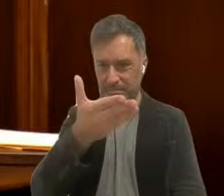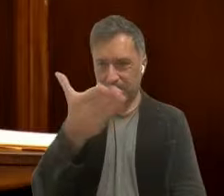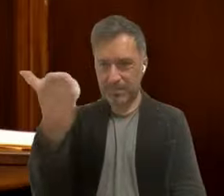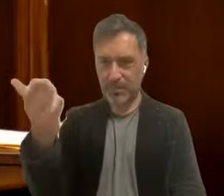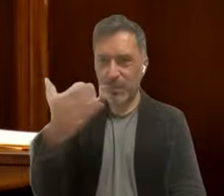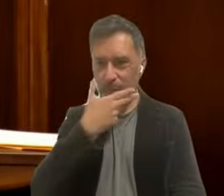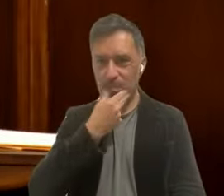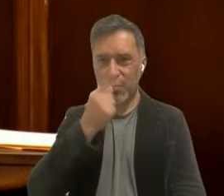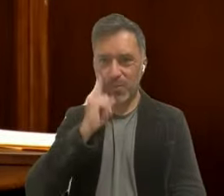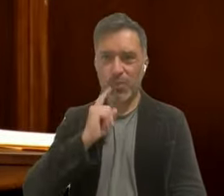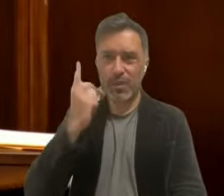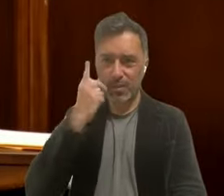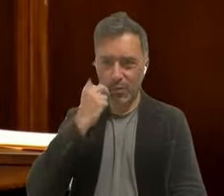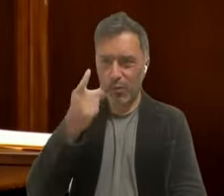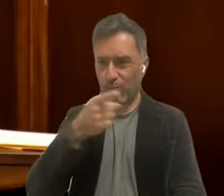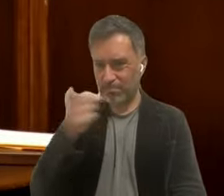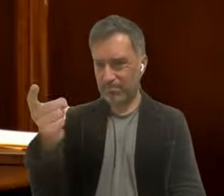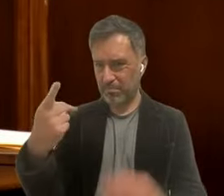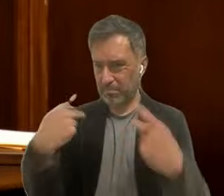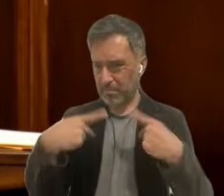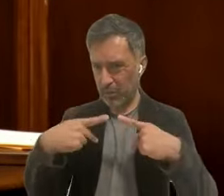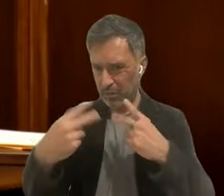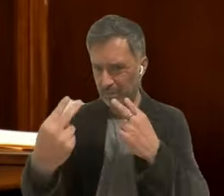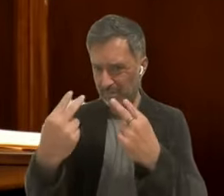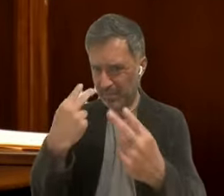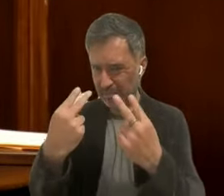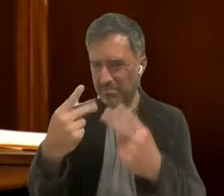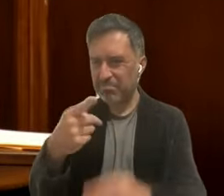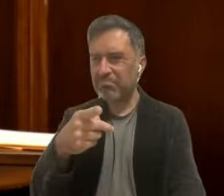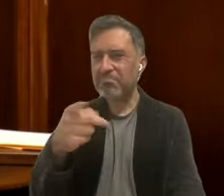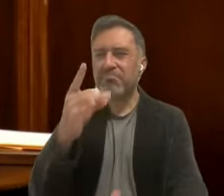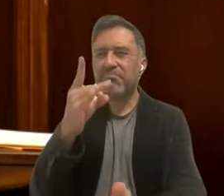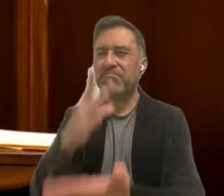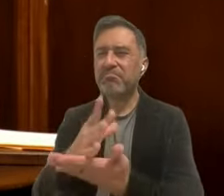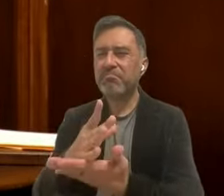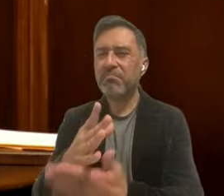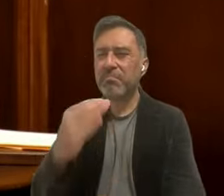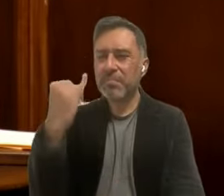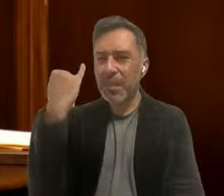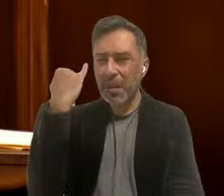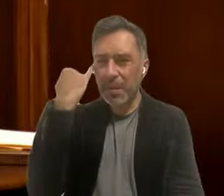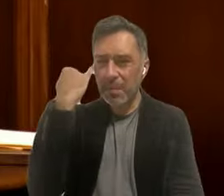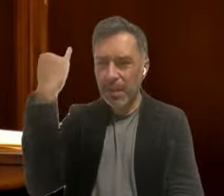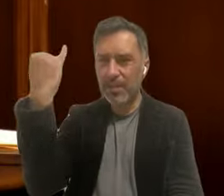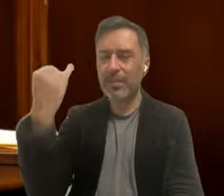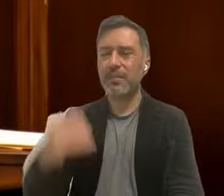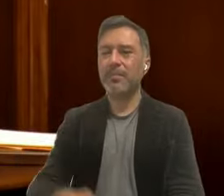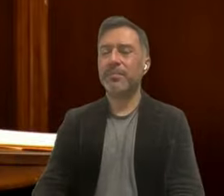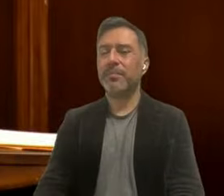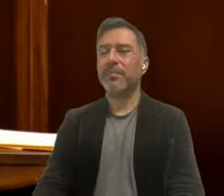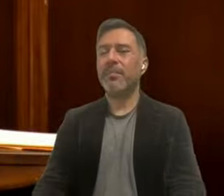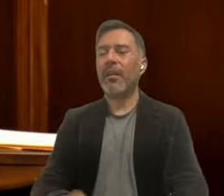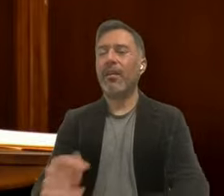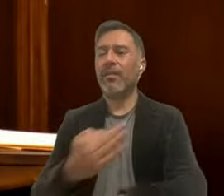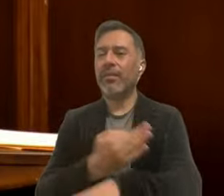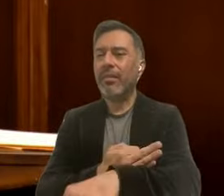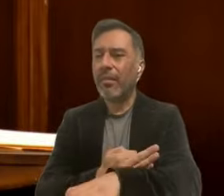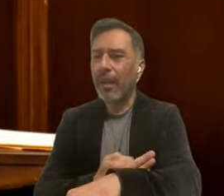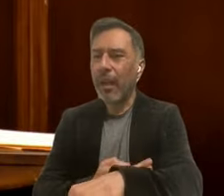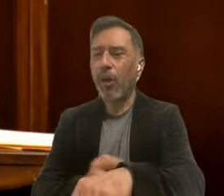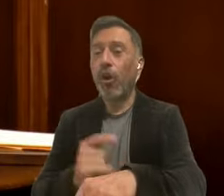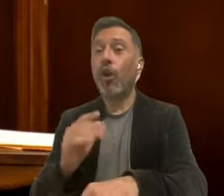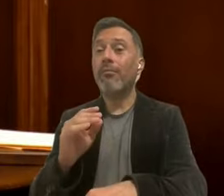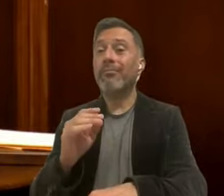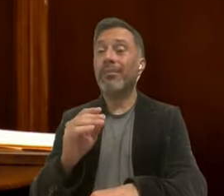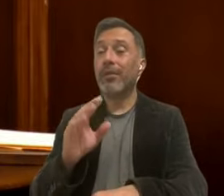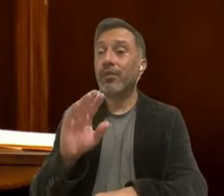ven, imagínense un retraso, un abandono de 94